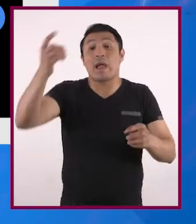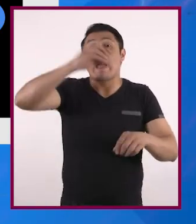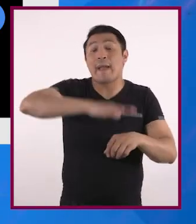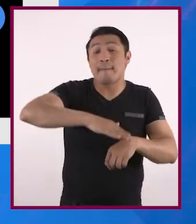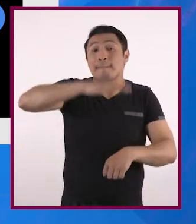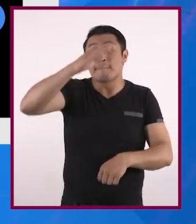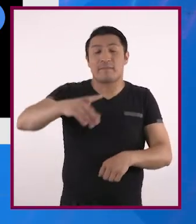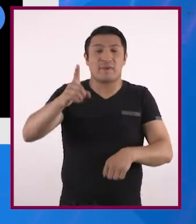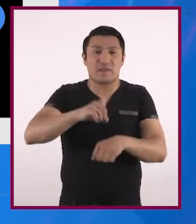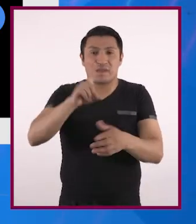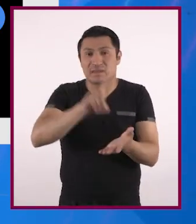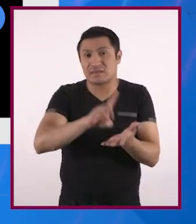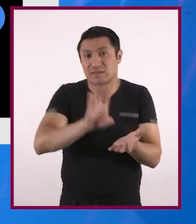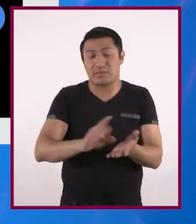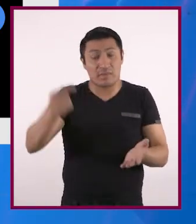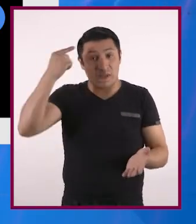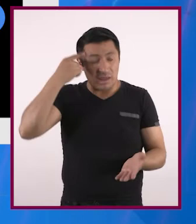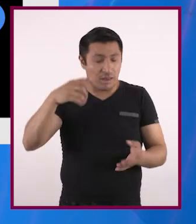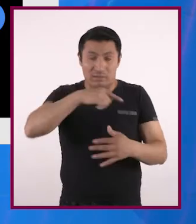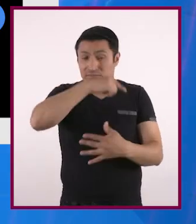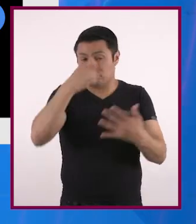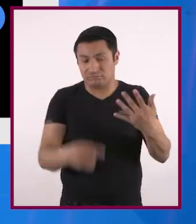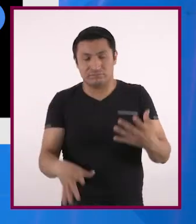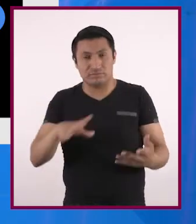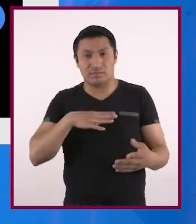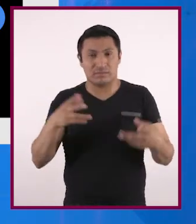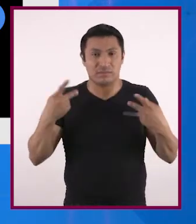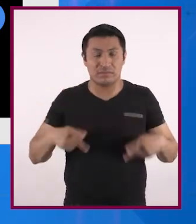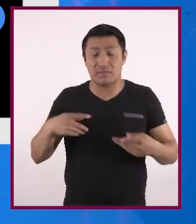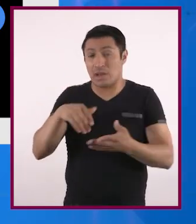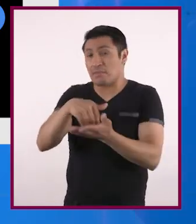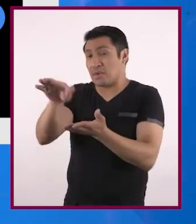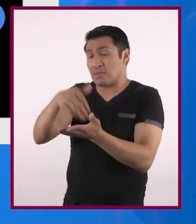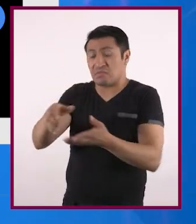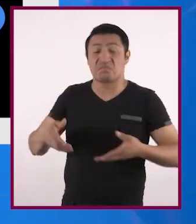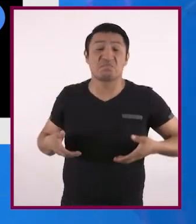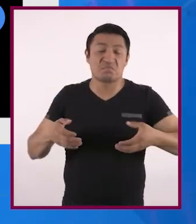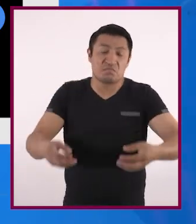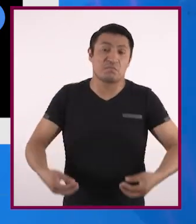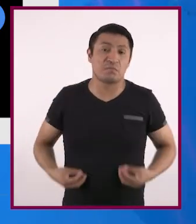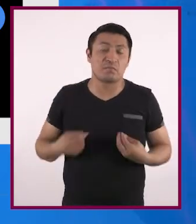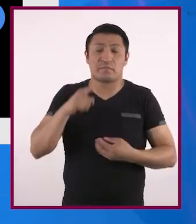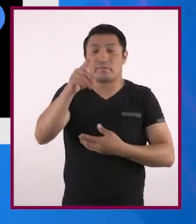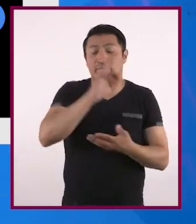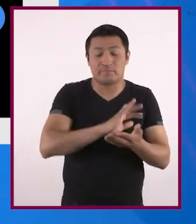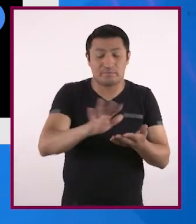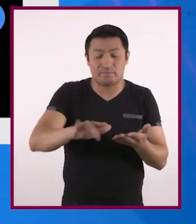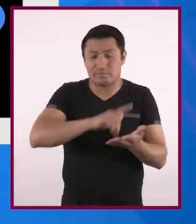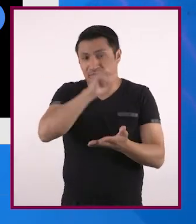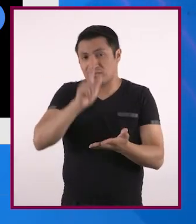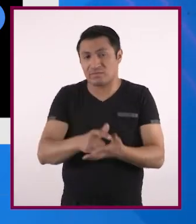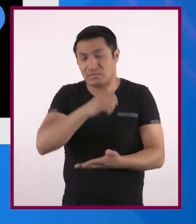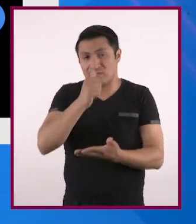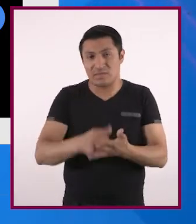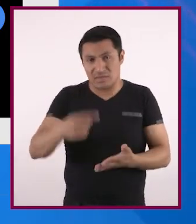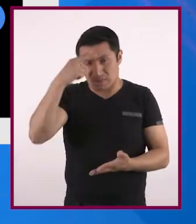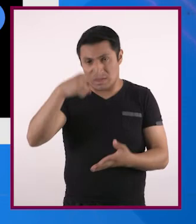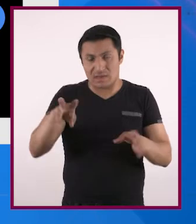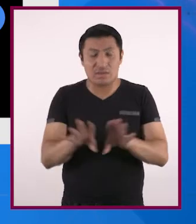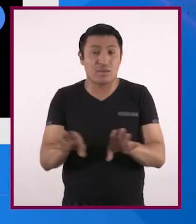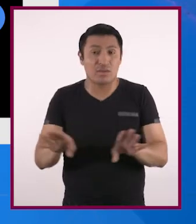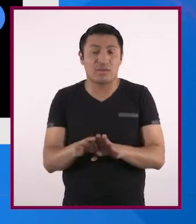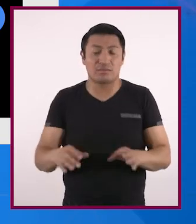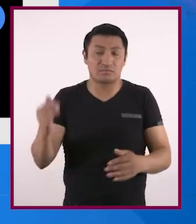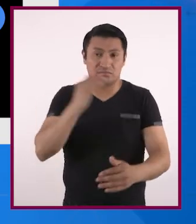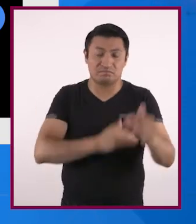por ejemplo, mental, etcétera, pues hace que las personas vivan en la calle. Cuando uno lee las leyes que hay en la Ciudad de México, de verdad son muy avanzadas